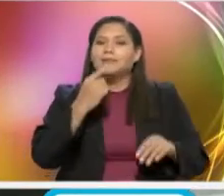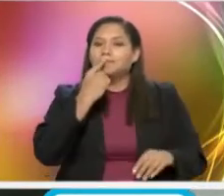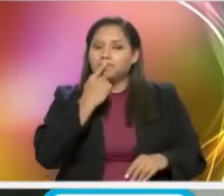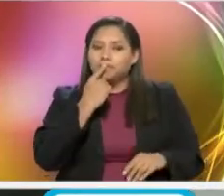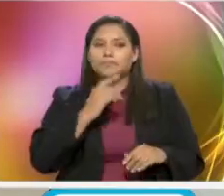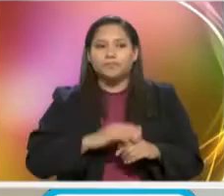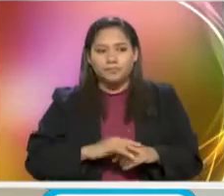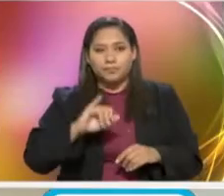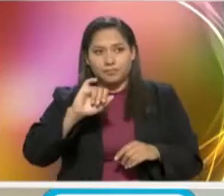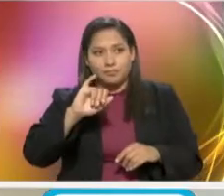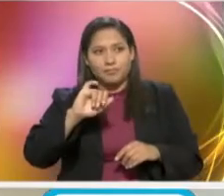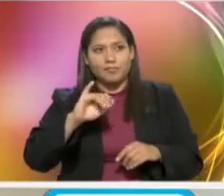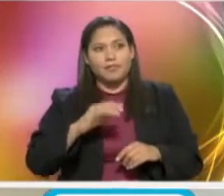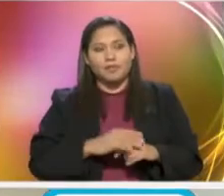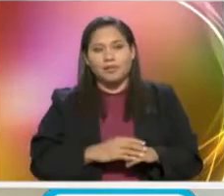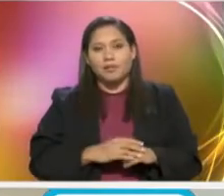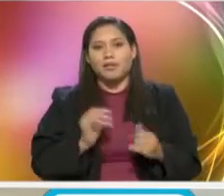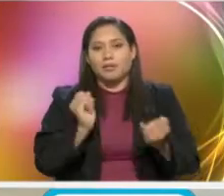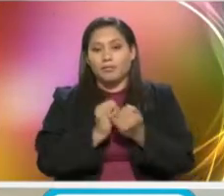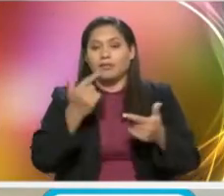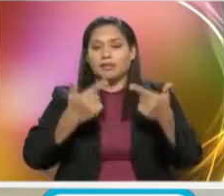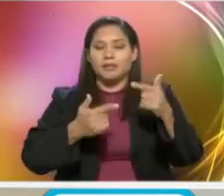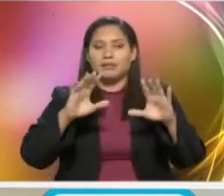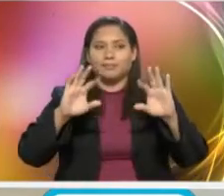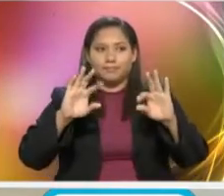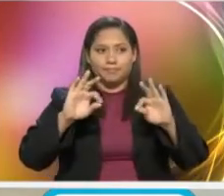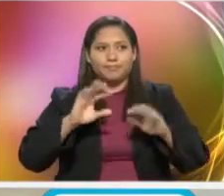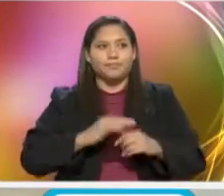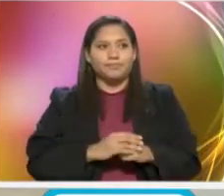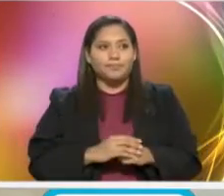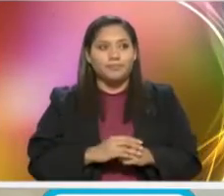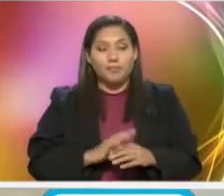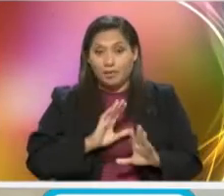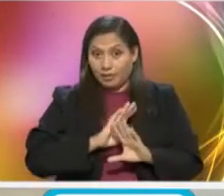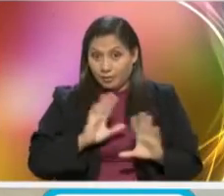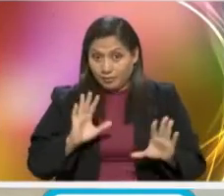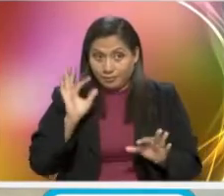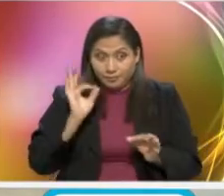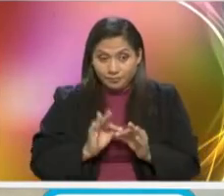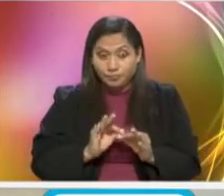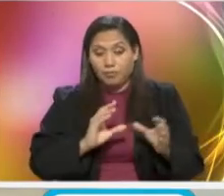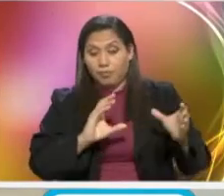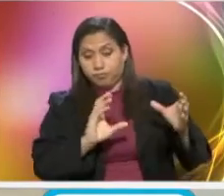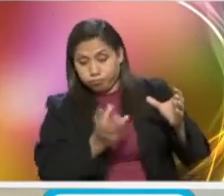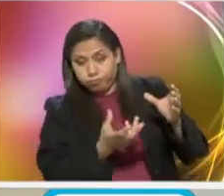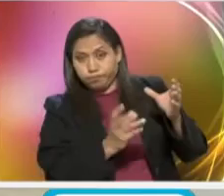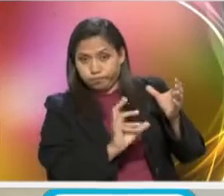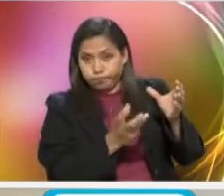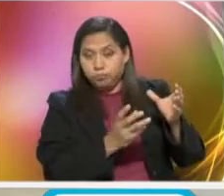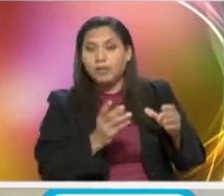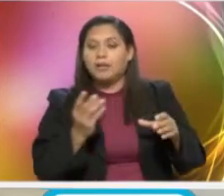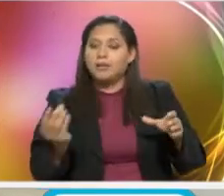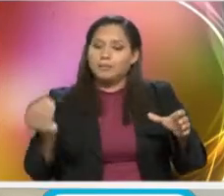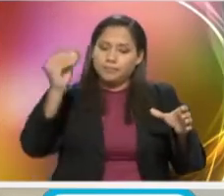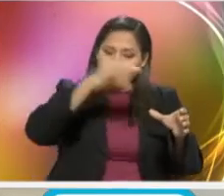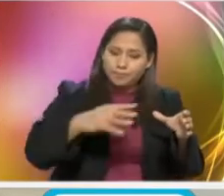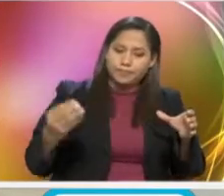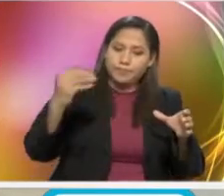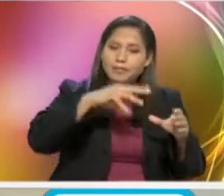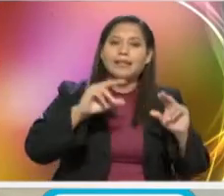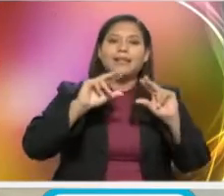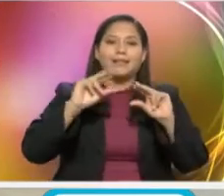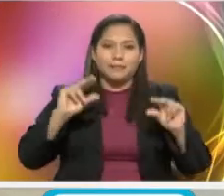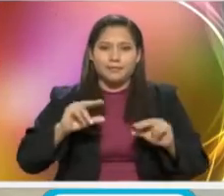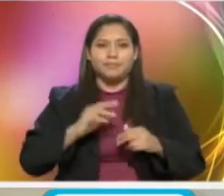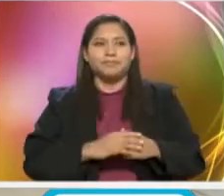exactamente. Sí, al final también se espesa la leche. Y una vez que logremos que vaya dando vueltas, vamos a ir agregando más hielo. Ok. ¿Sí?